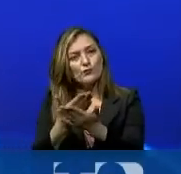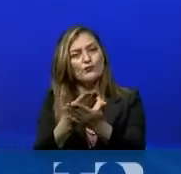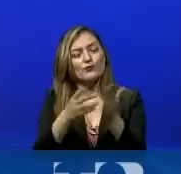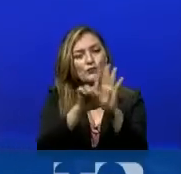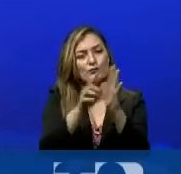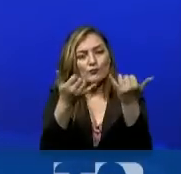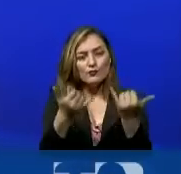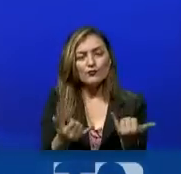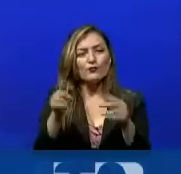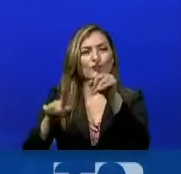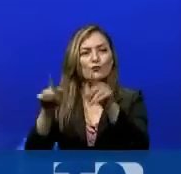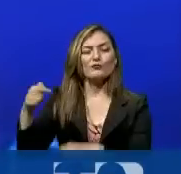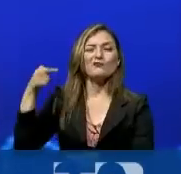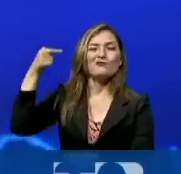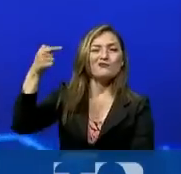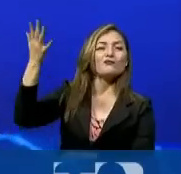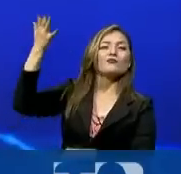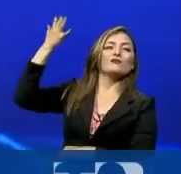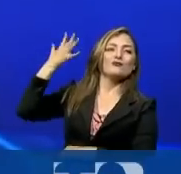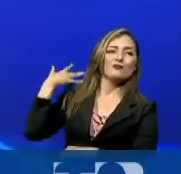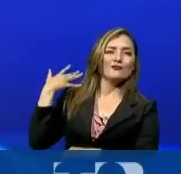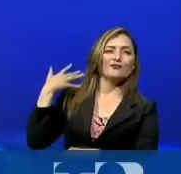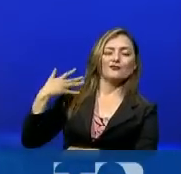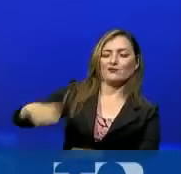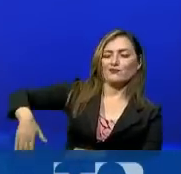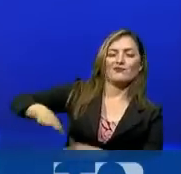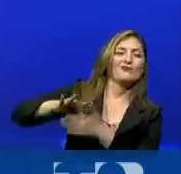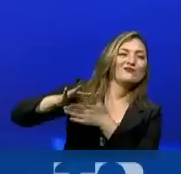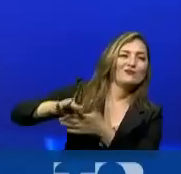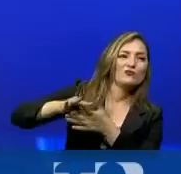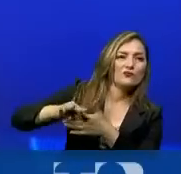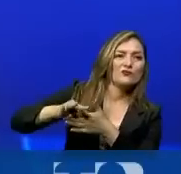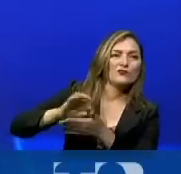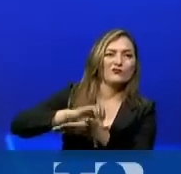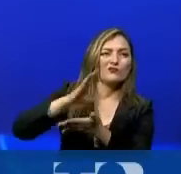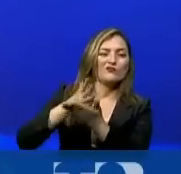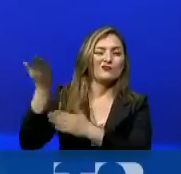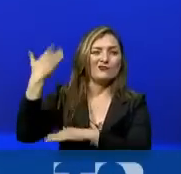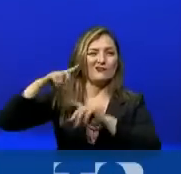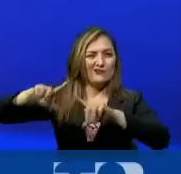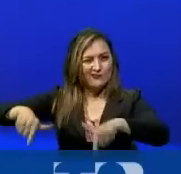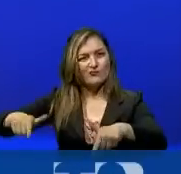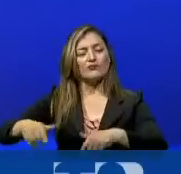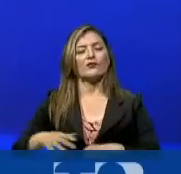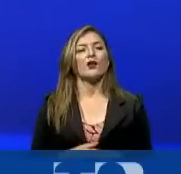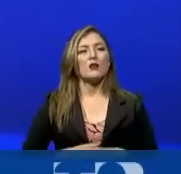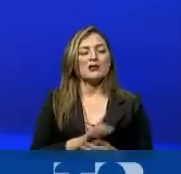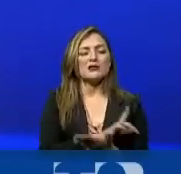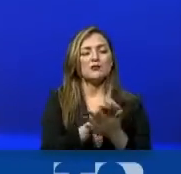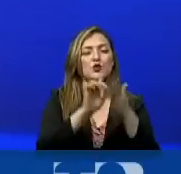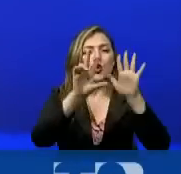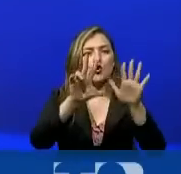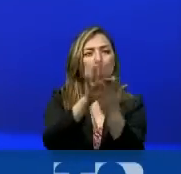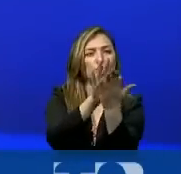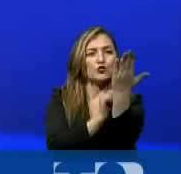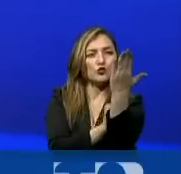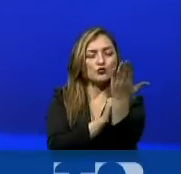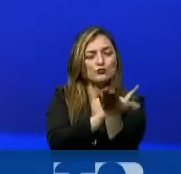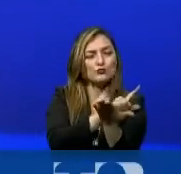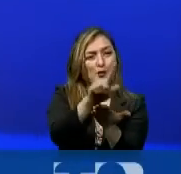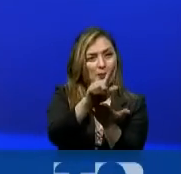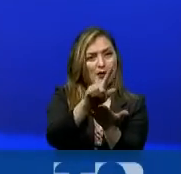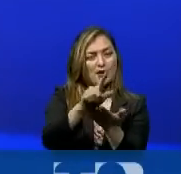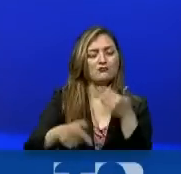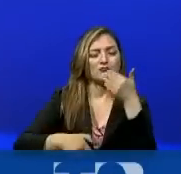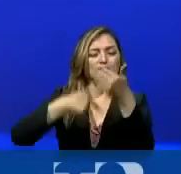legislatura actual y algunos que vienen de la legislatura anterior. La cuestión es trabajar. Si evacuamos alrededor de 8 proyectos por semana, sería